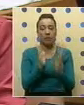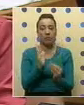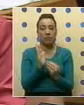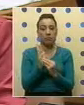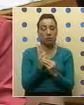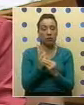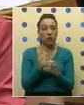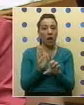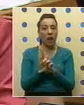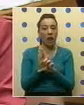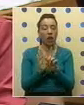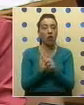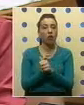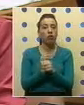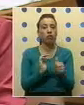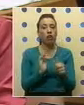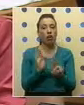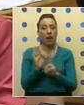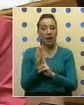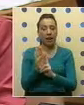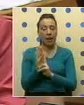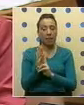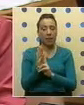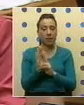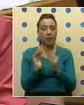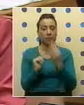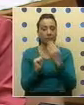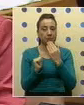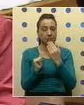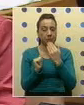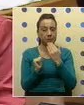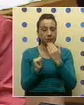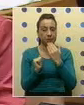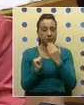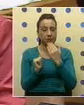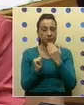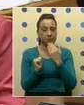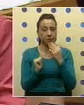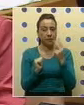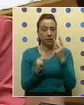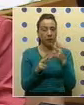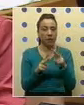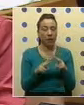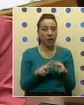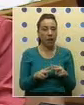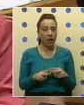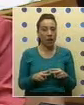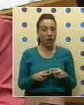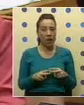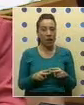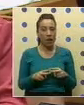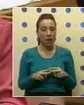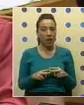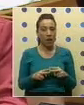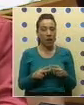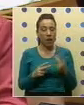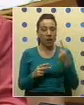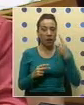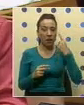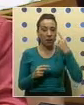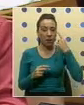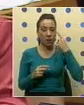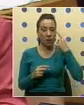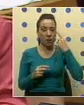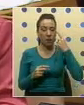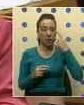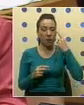y no solamente en el reglamento. Además, se prevén mecanismos para evitar